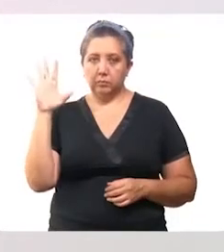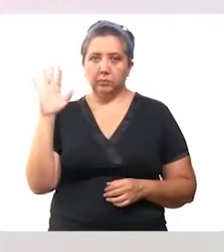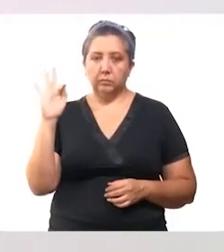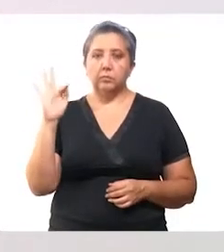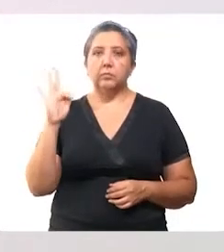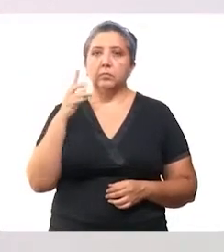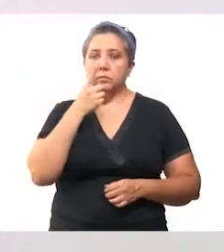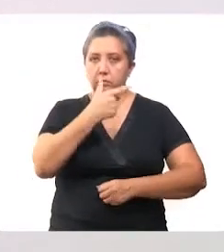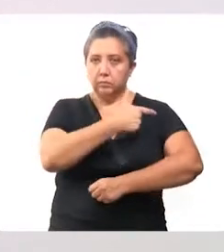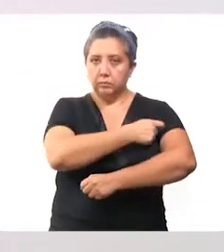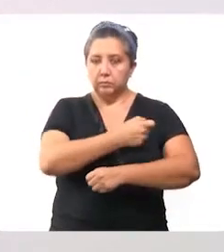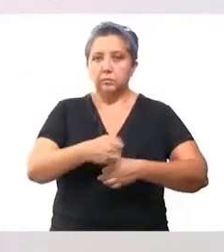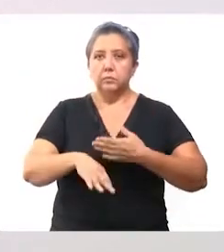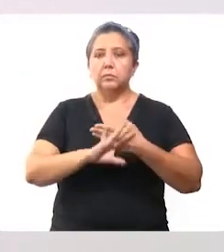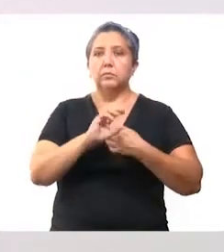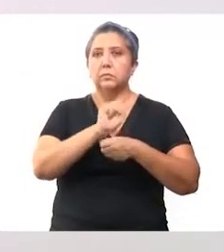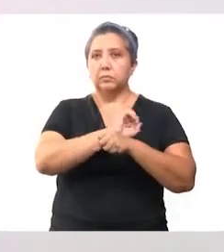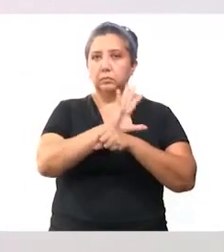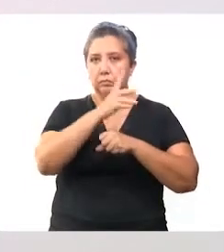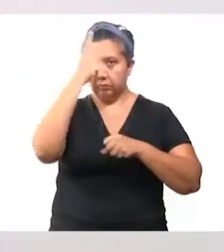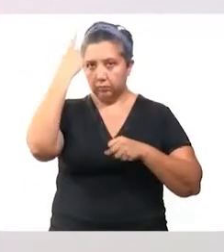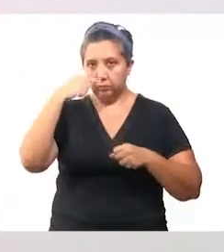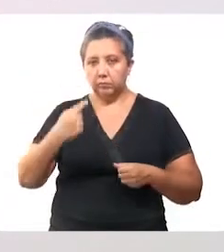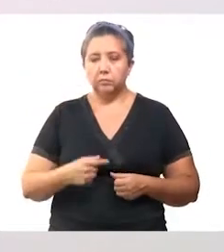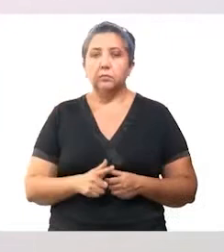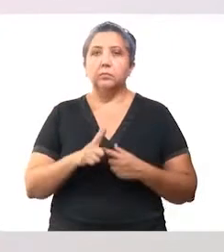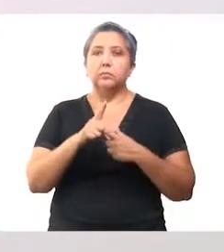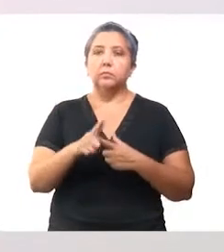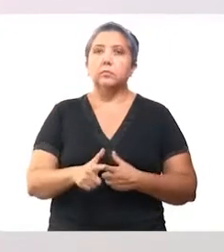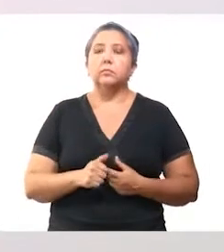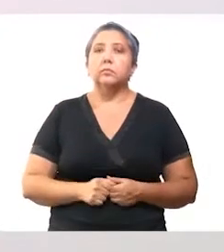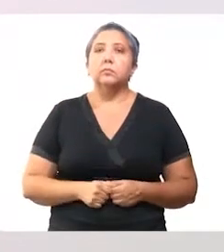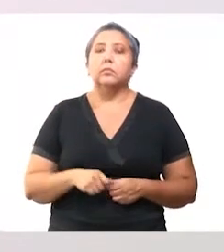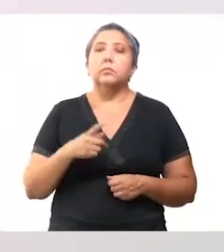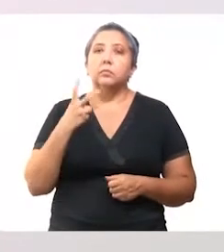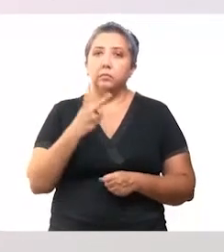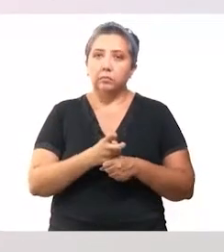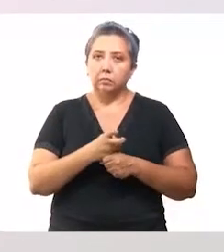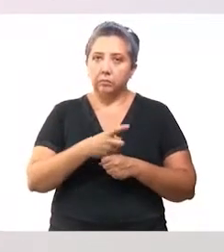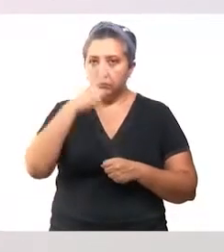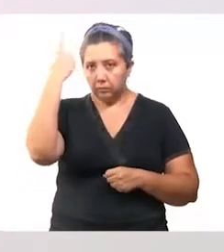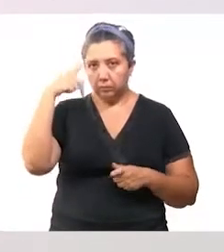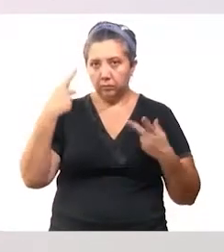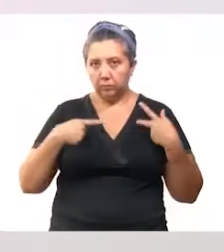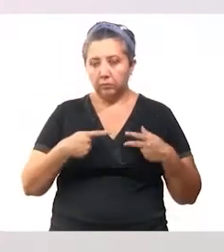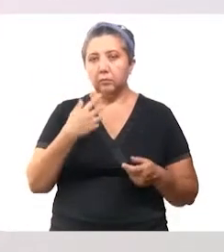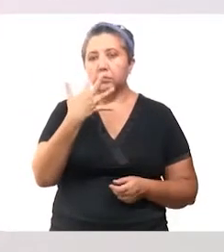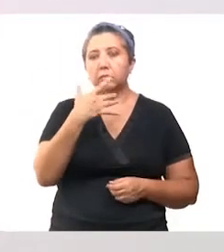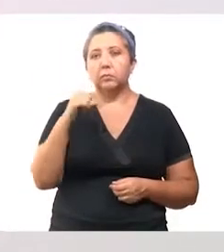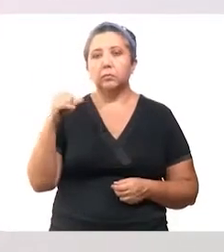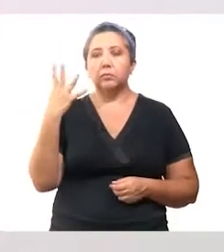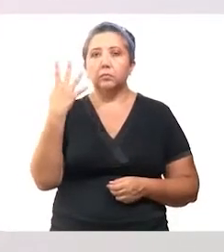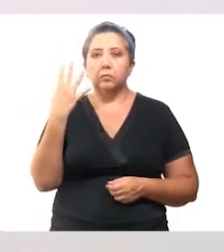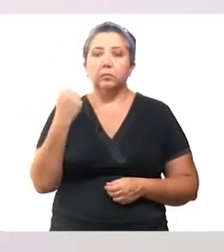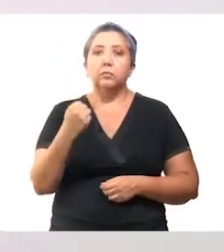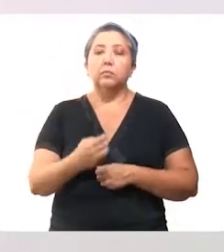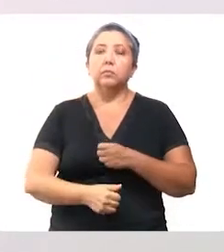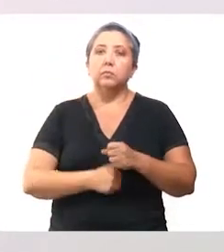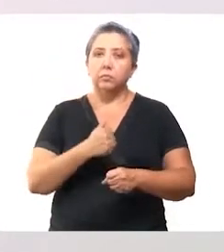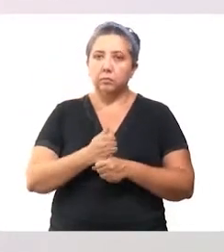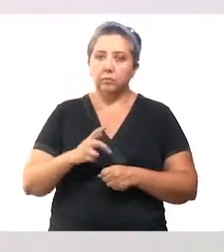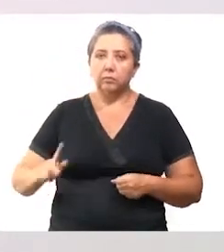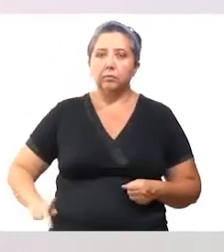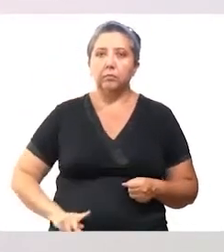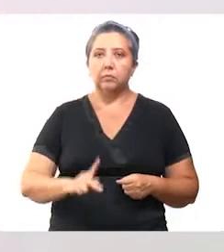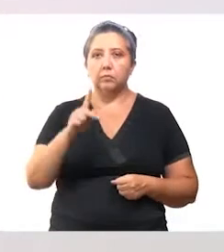149.340 vacunas contra el coronavirus para continuar con la aplicación de las segundas dosis para personas de 50 a 59 años en